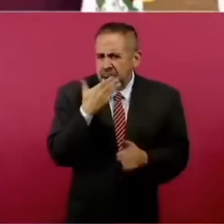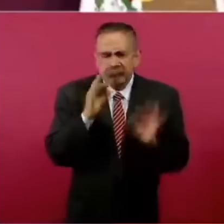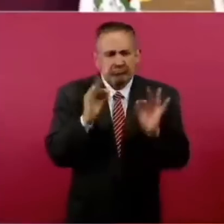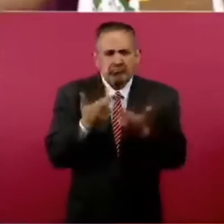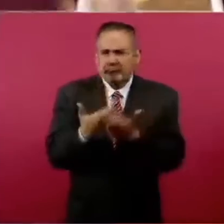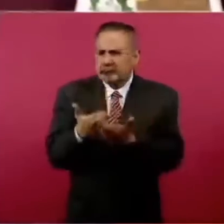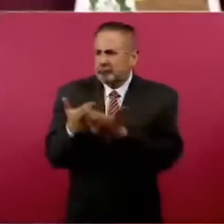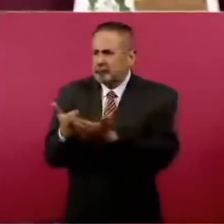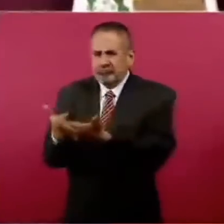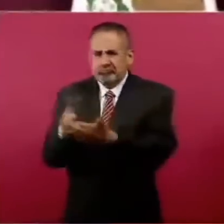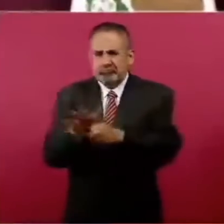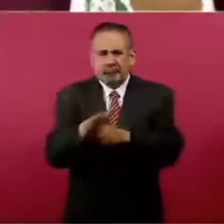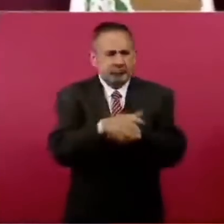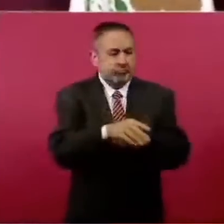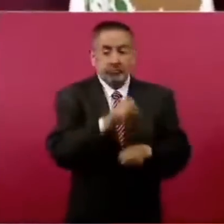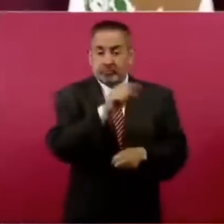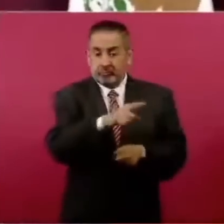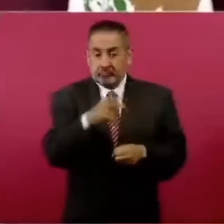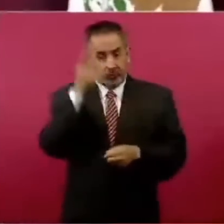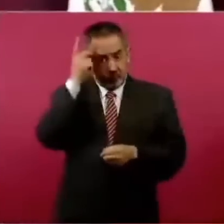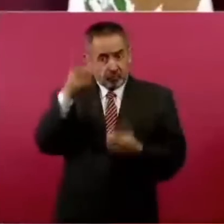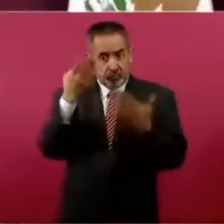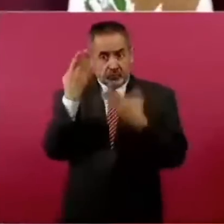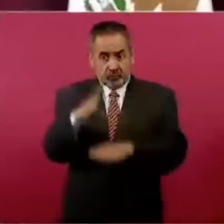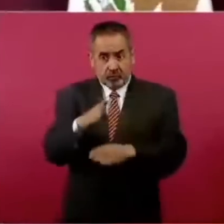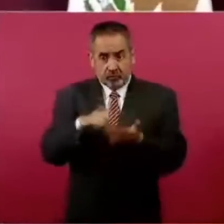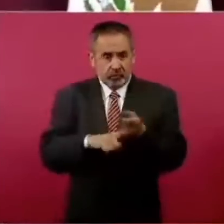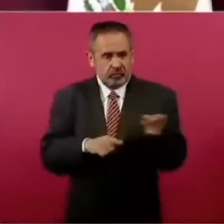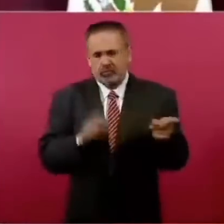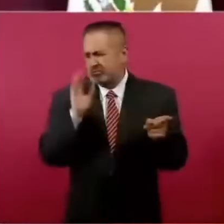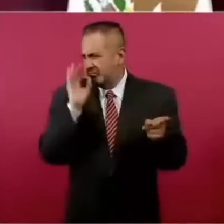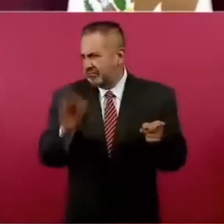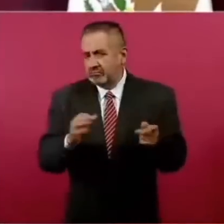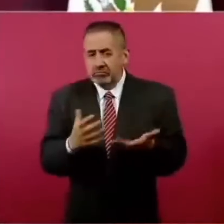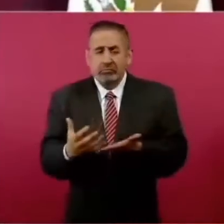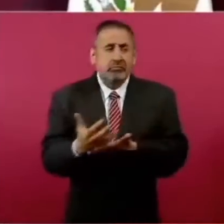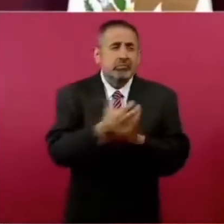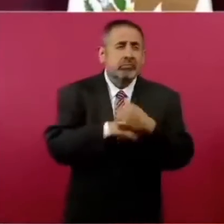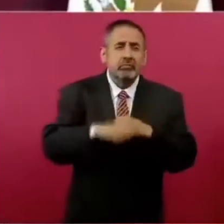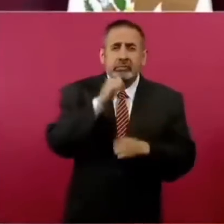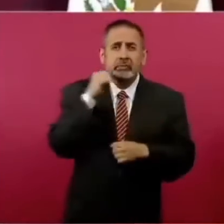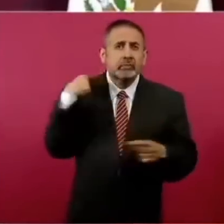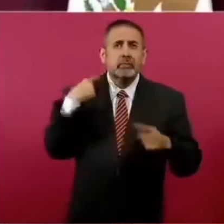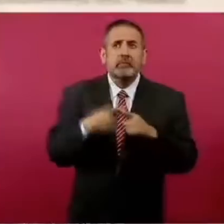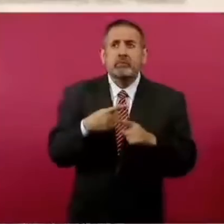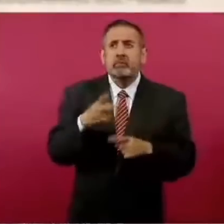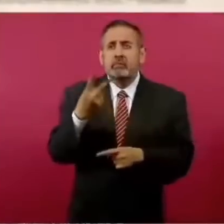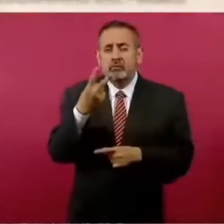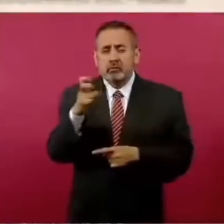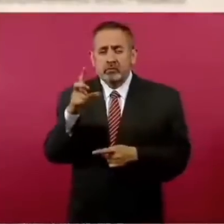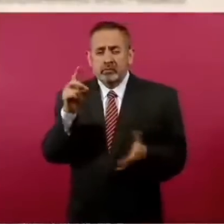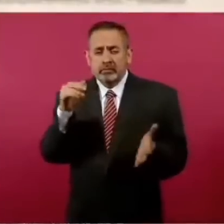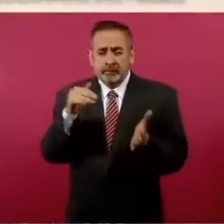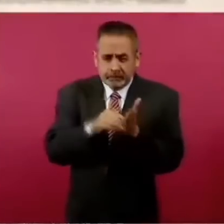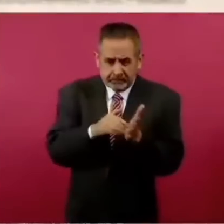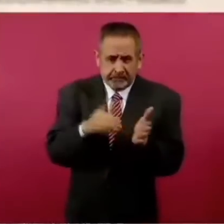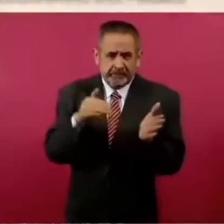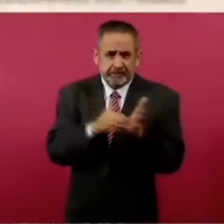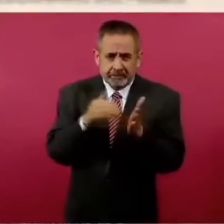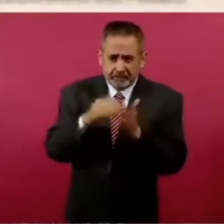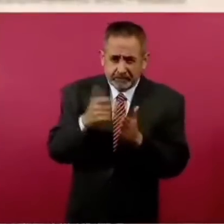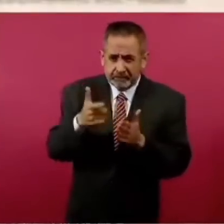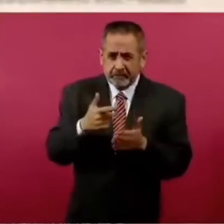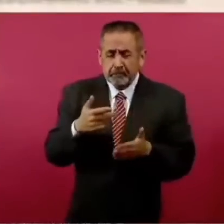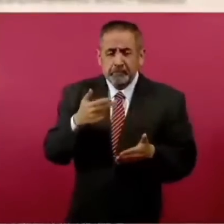Ni en el caso de los banqueros. Se llevaron 230,000 millones de pesos